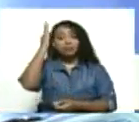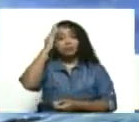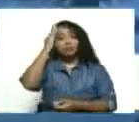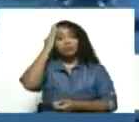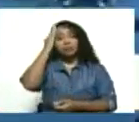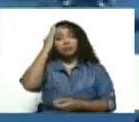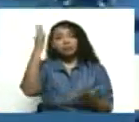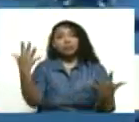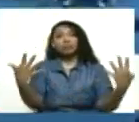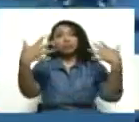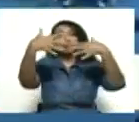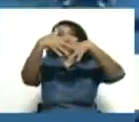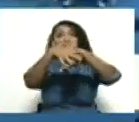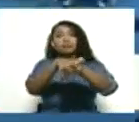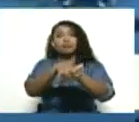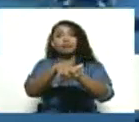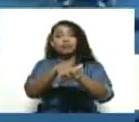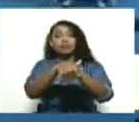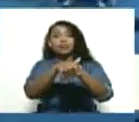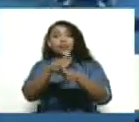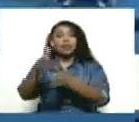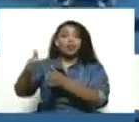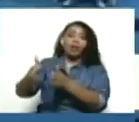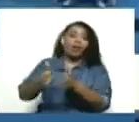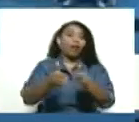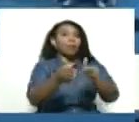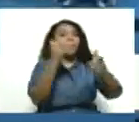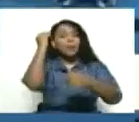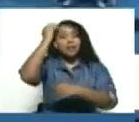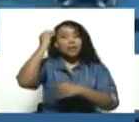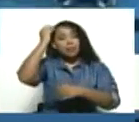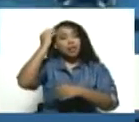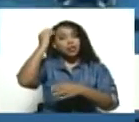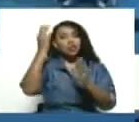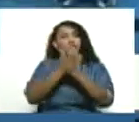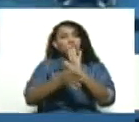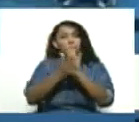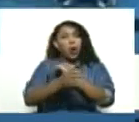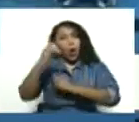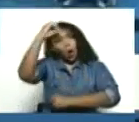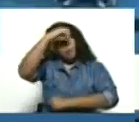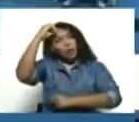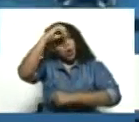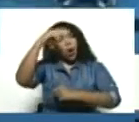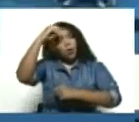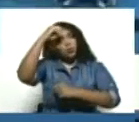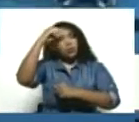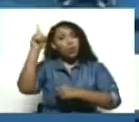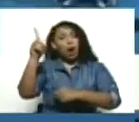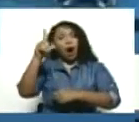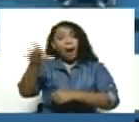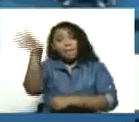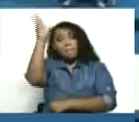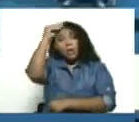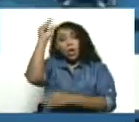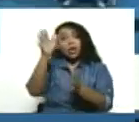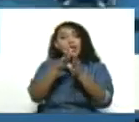integrante de la corriente del pensamiento crítico de Colonial uno de los discípulos del gran maestro